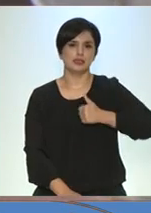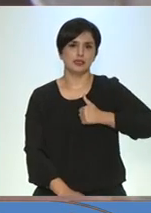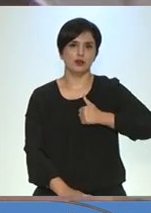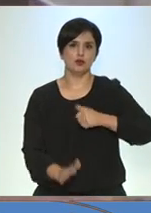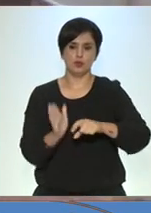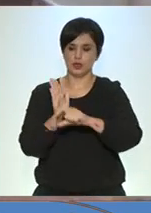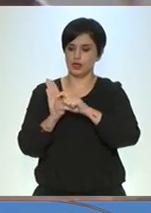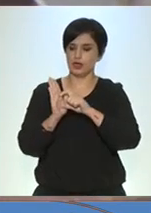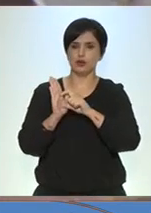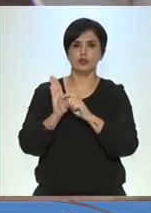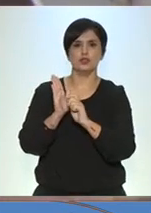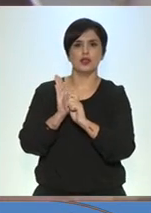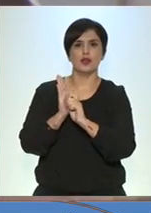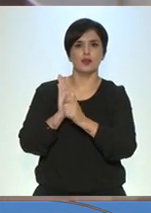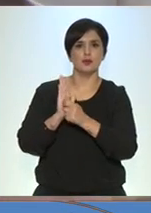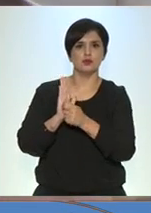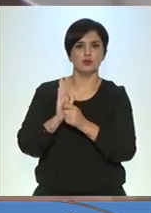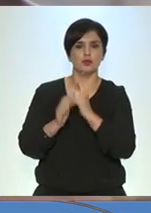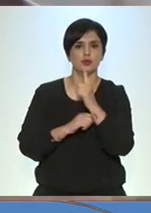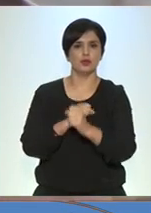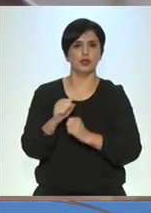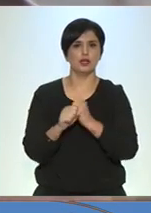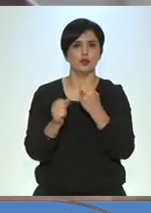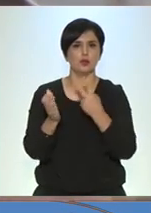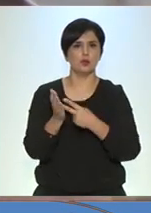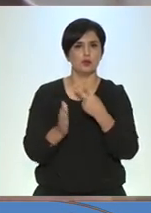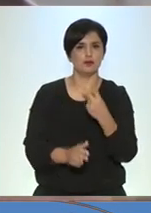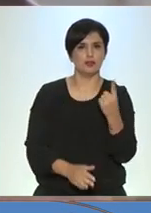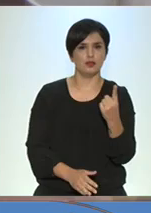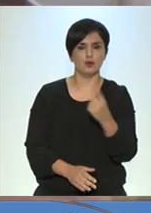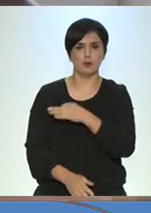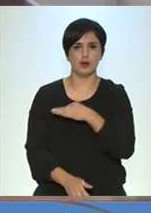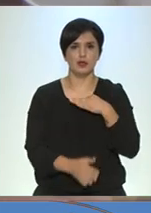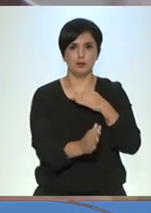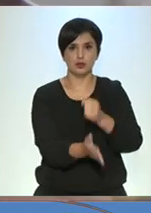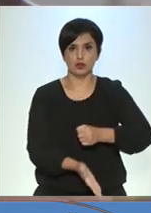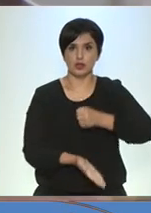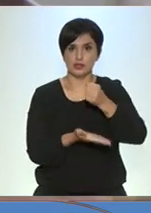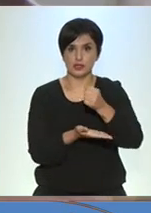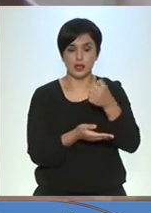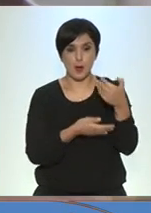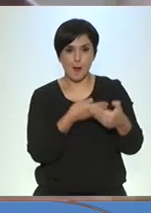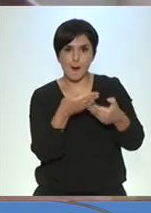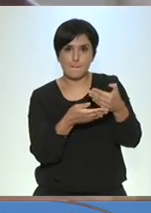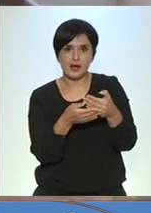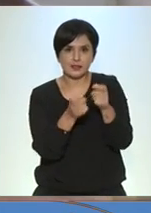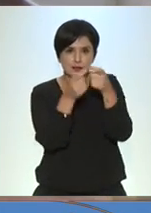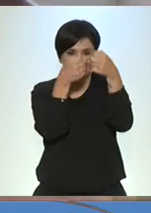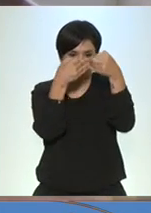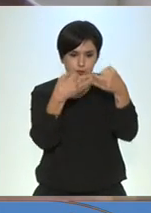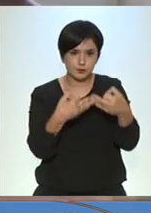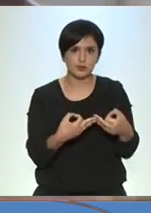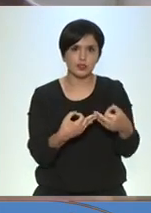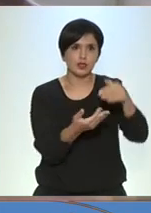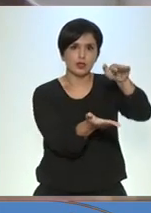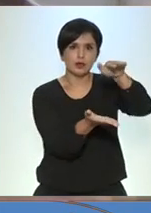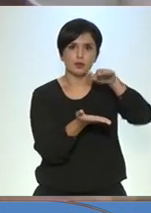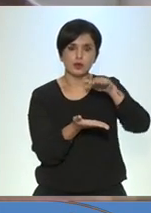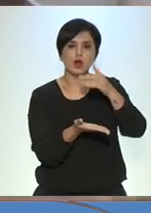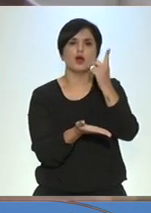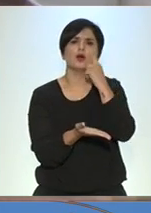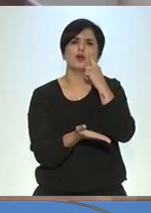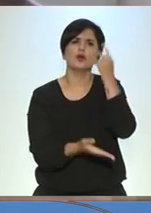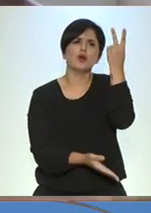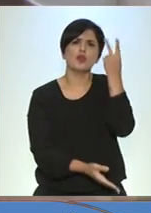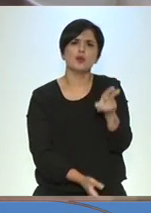de Presupuestos del año 2021 para que el Ministerio de Hacienda avance hacia un registro de proveedores donde se conozcan los